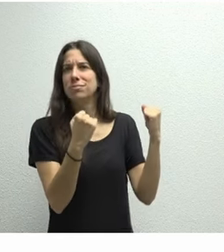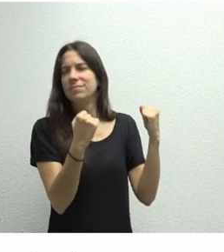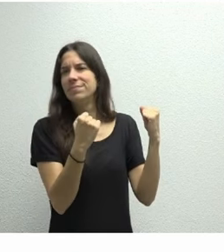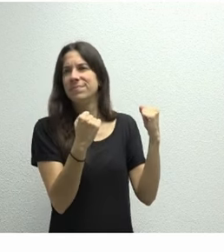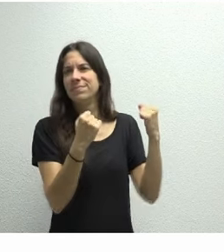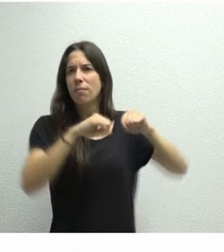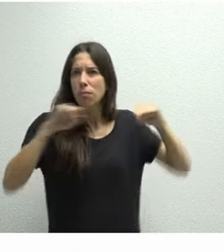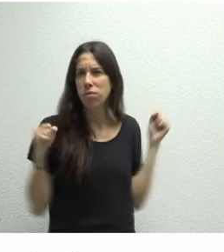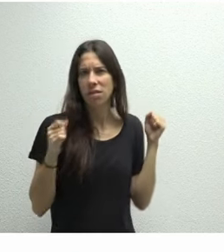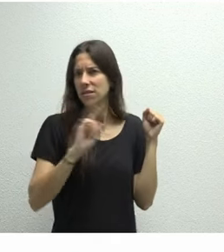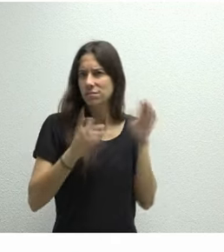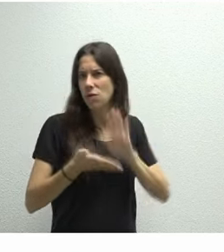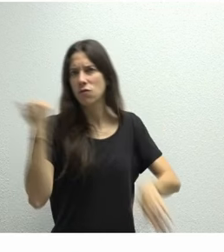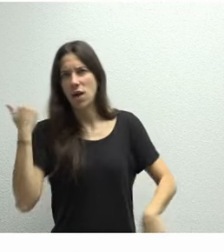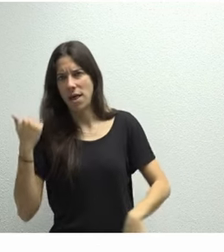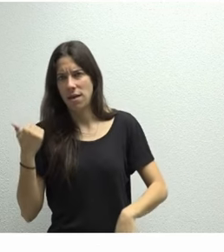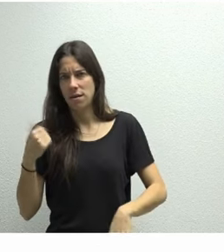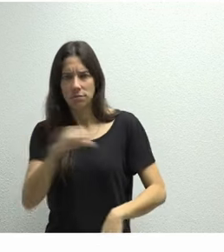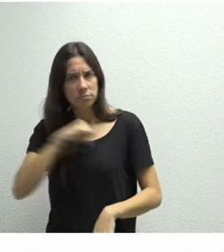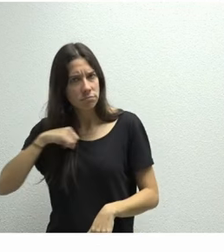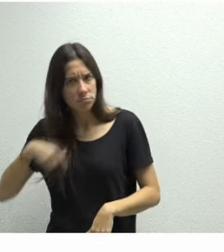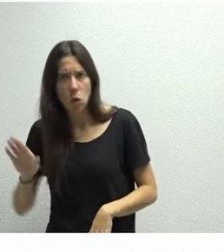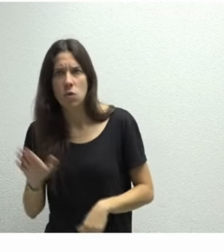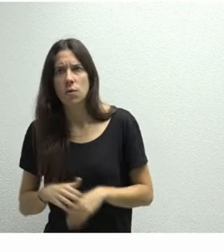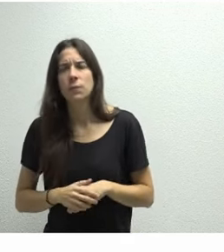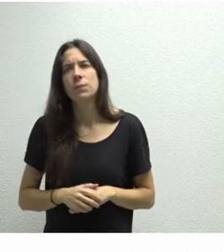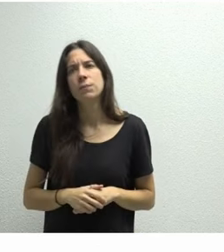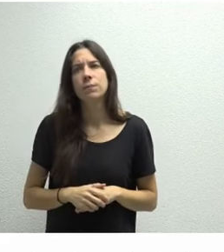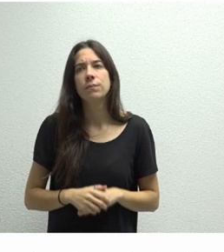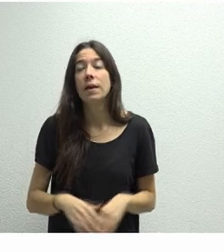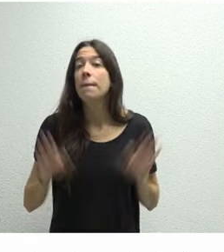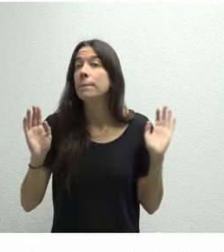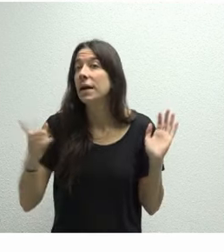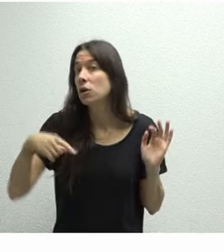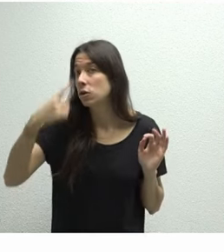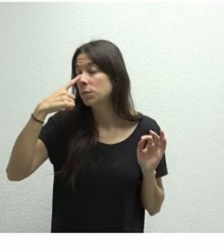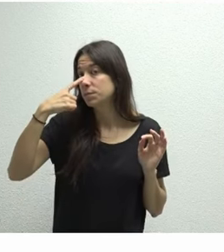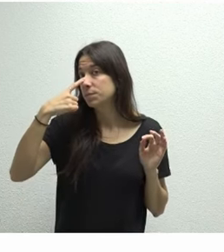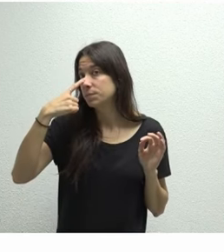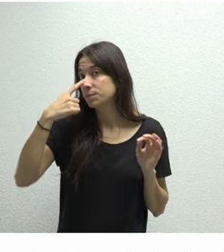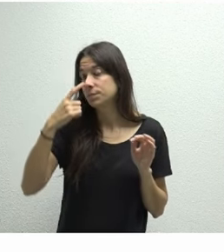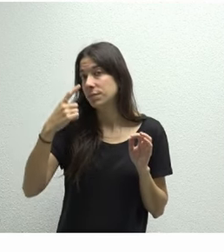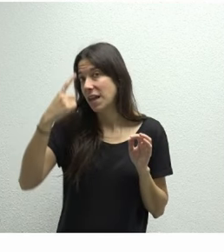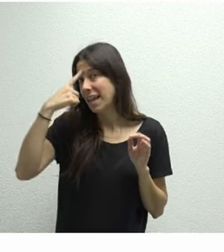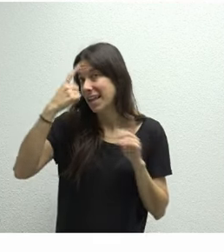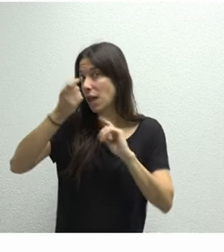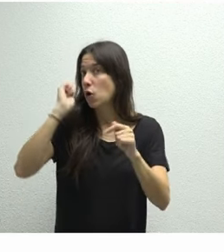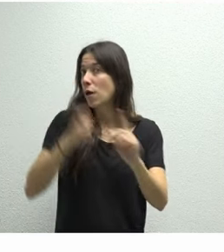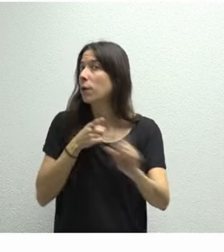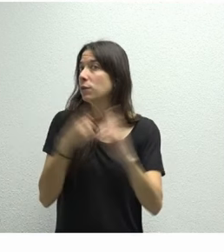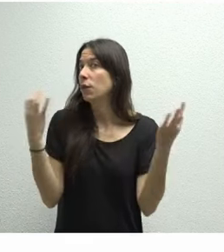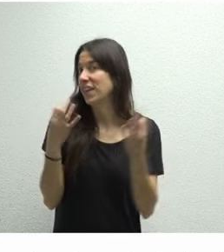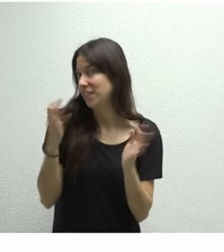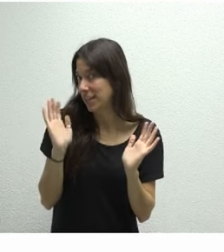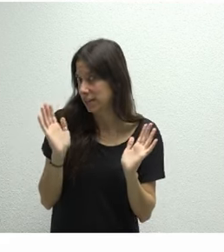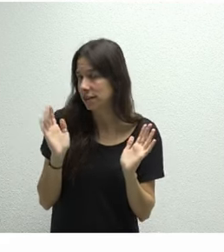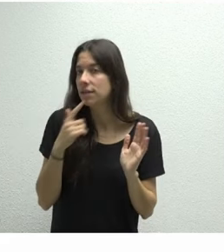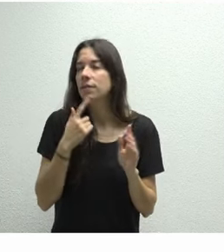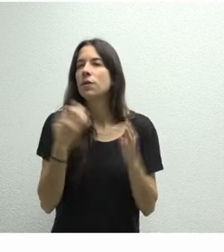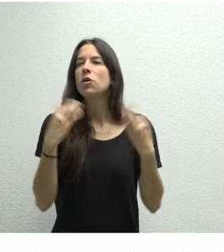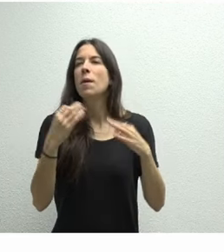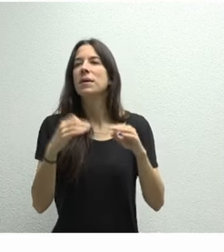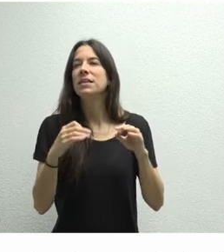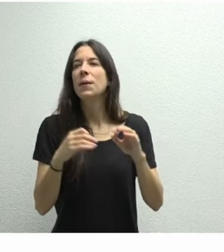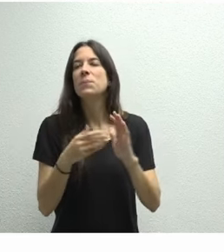vinculadas a la desinstitucionalización Vale pero no pramos el norte me lo explico no desinstitucionalizar es algo que todos